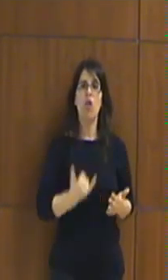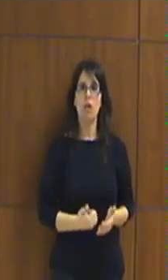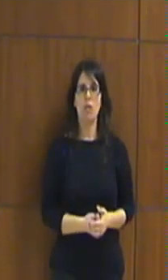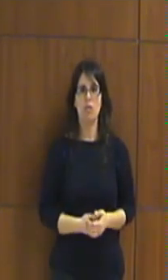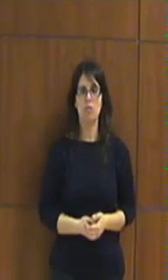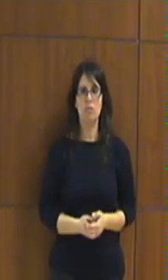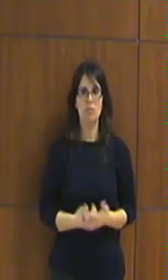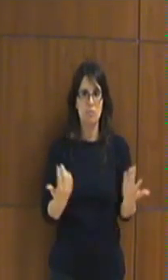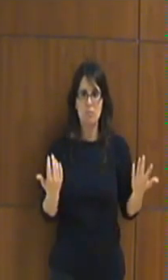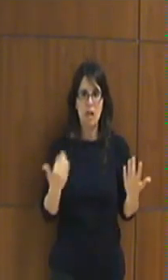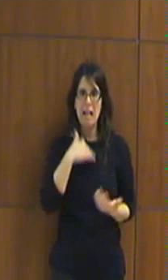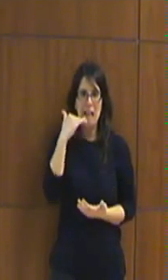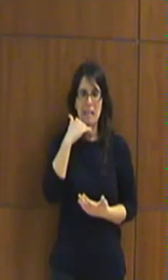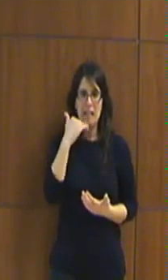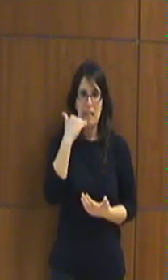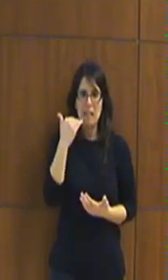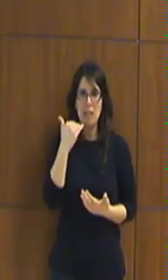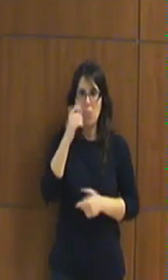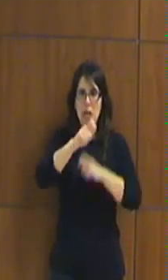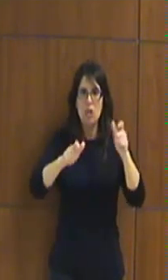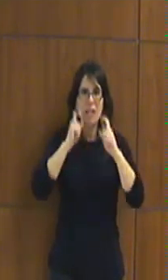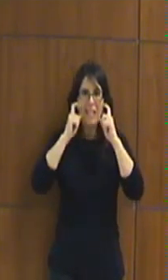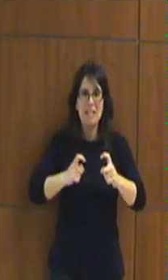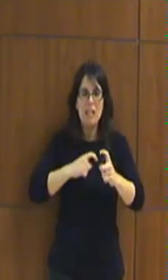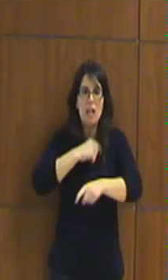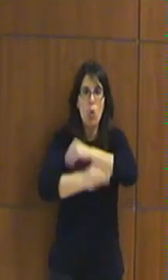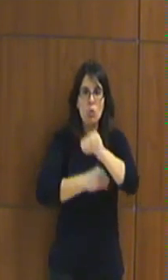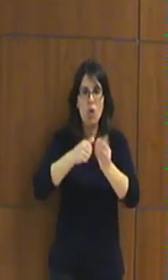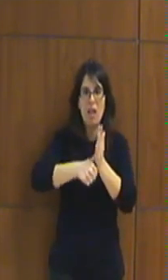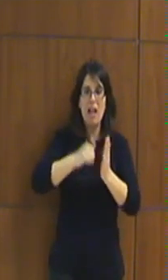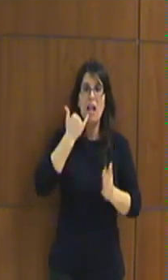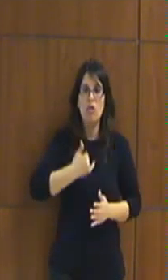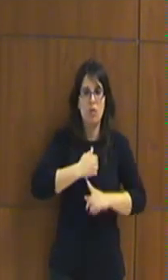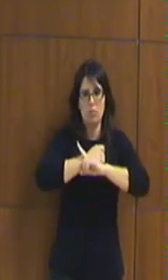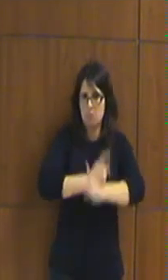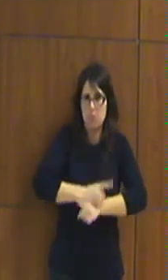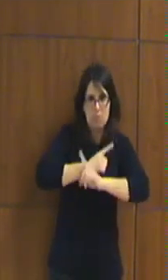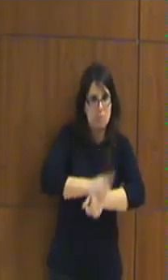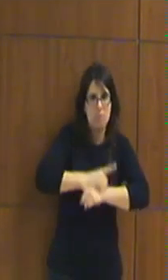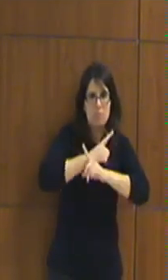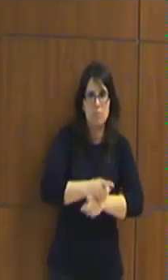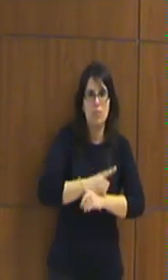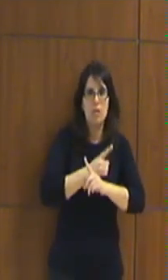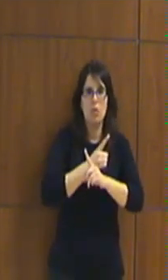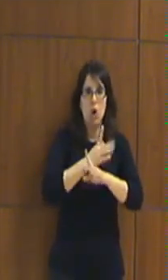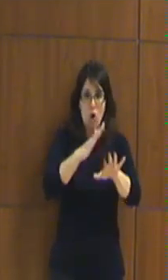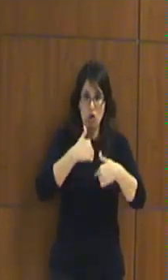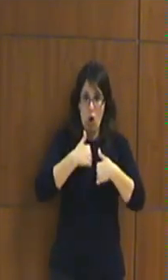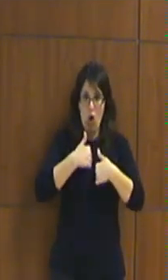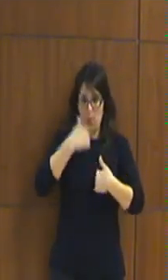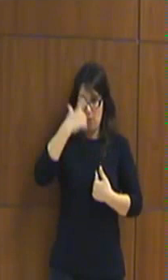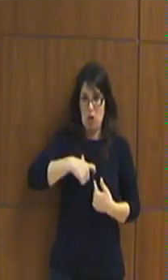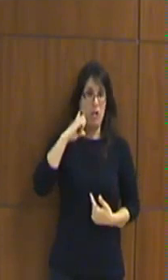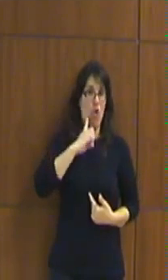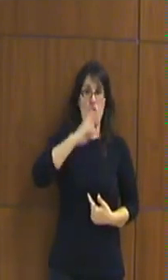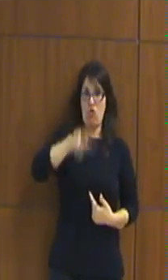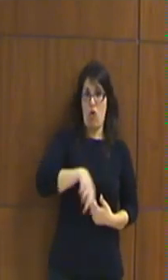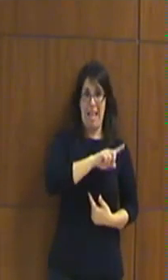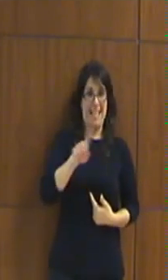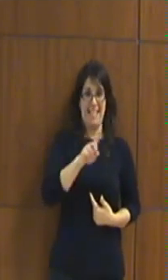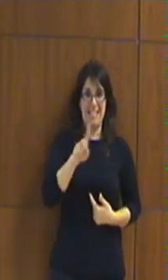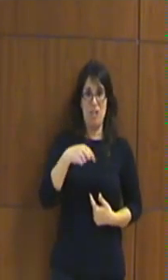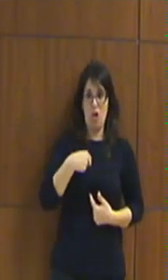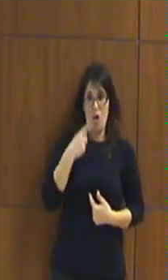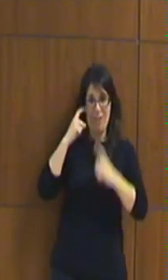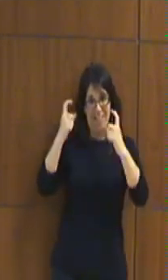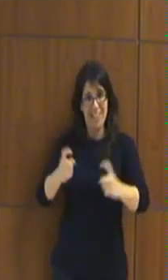el 100% de los que intentaron usar aquello no se entendía, pero cuando yo veía aquello y no soy persona sorda, decía, bueno, es que este es un problema ya de las